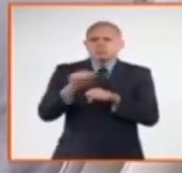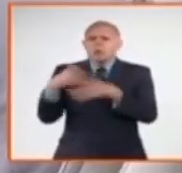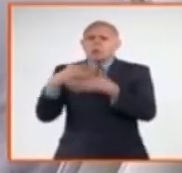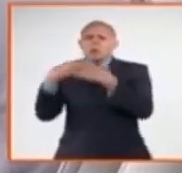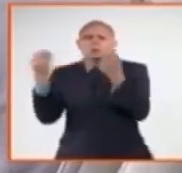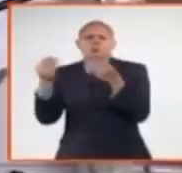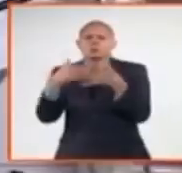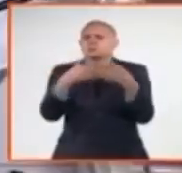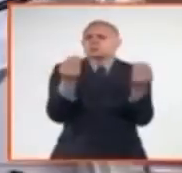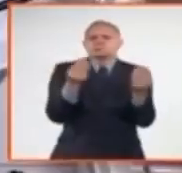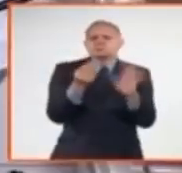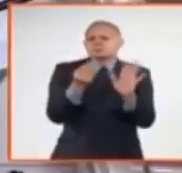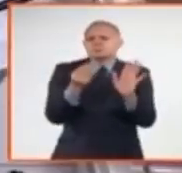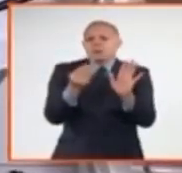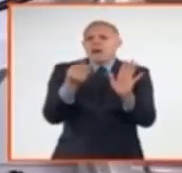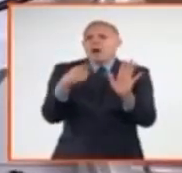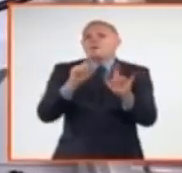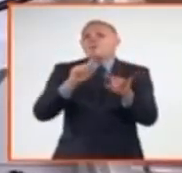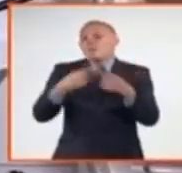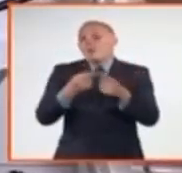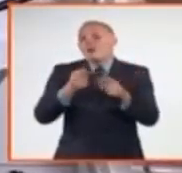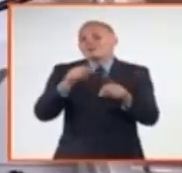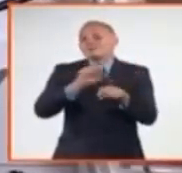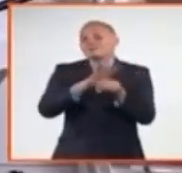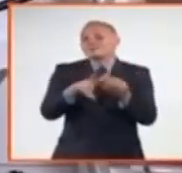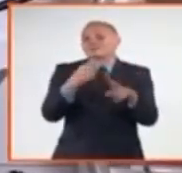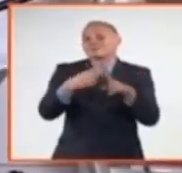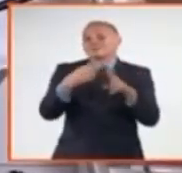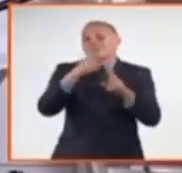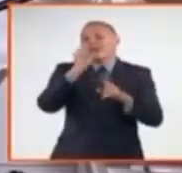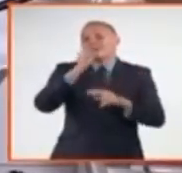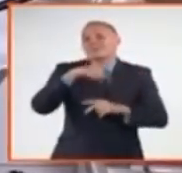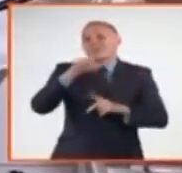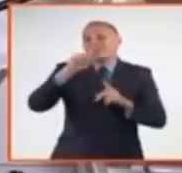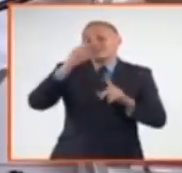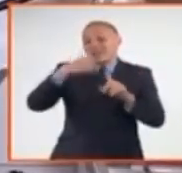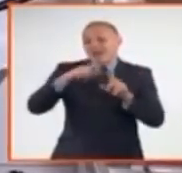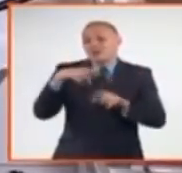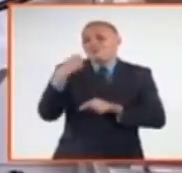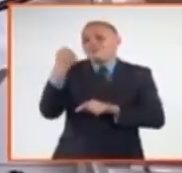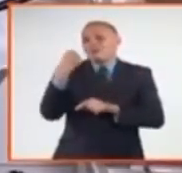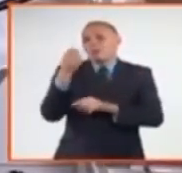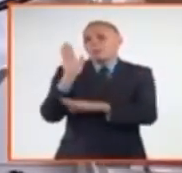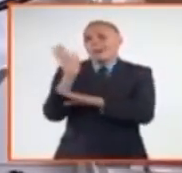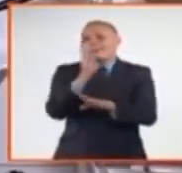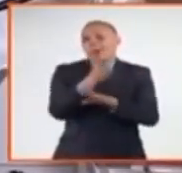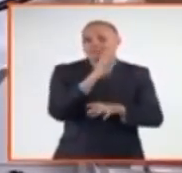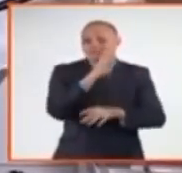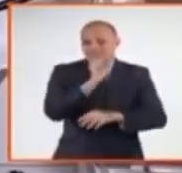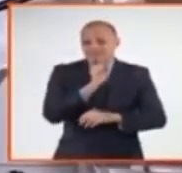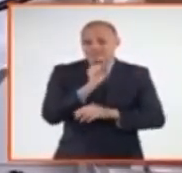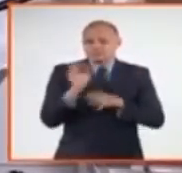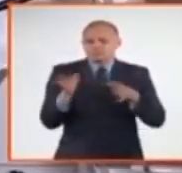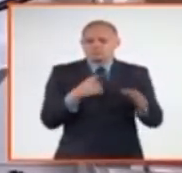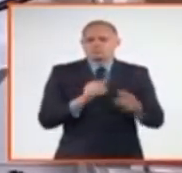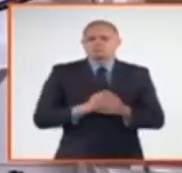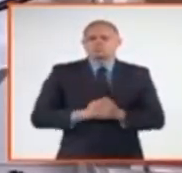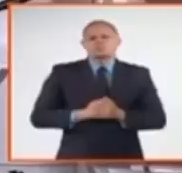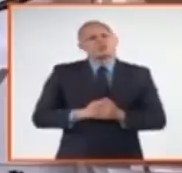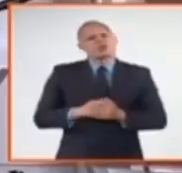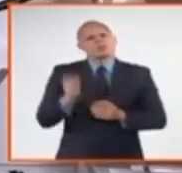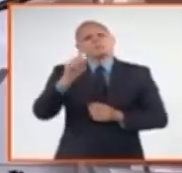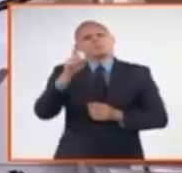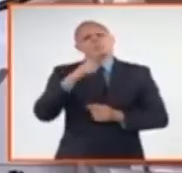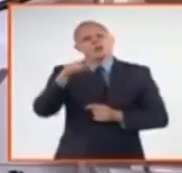para qué características tiene esta variante del virus que se ha hablado bastante se ha informado la